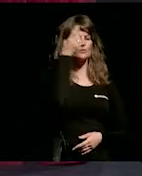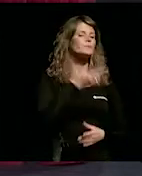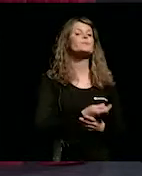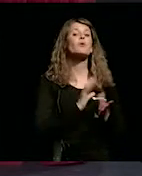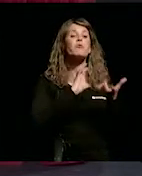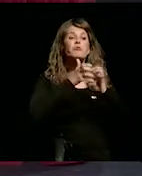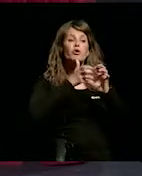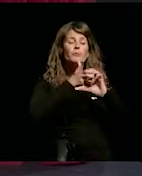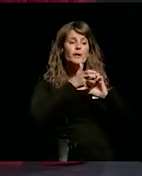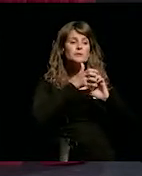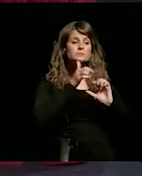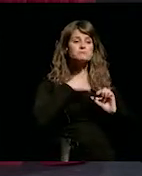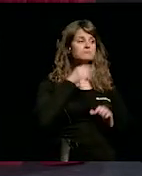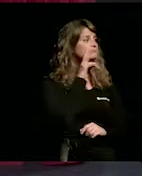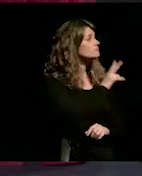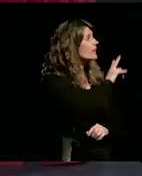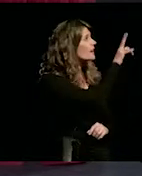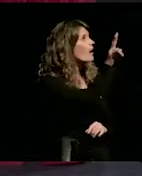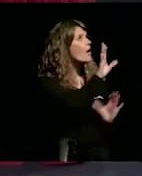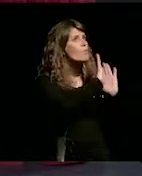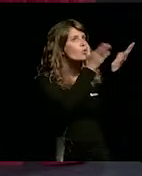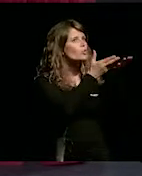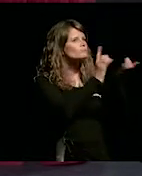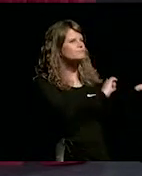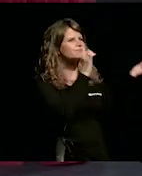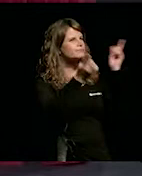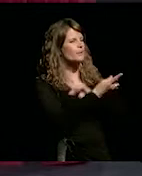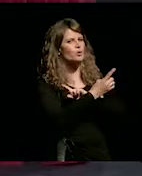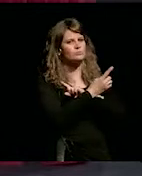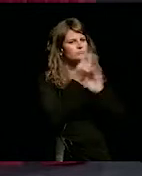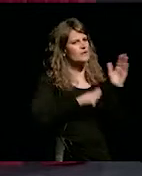en la que yo veía el mundo.